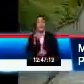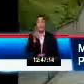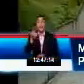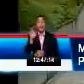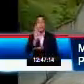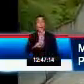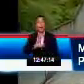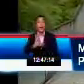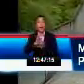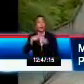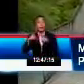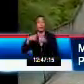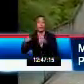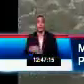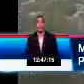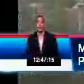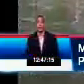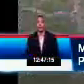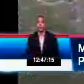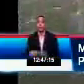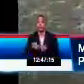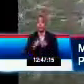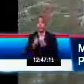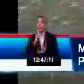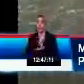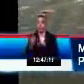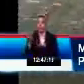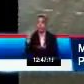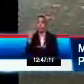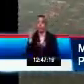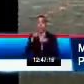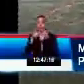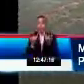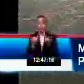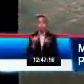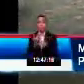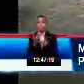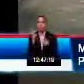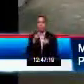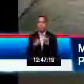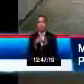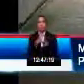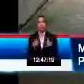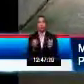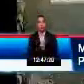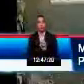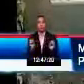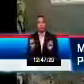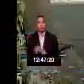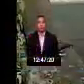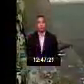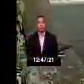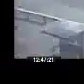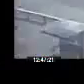barrios. Los problemas de abastecimiento se originaron la semana pasada y hasta el momento no se han podido solucionar.